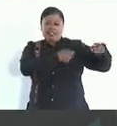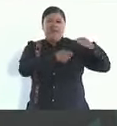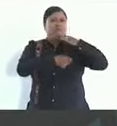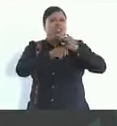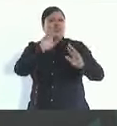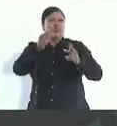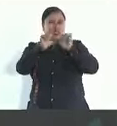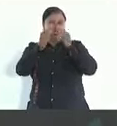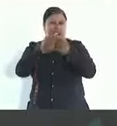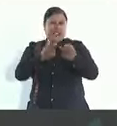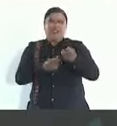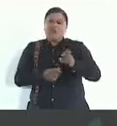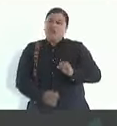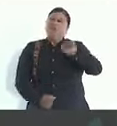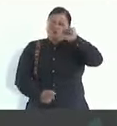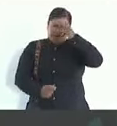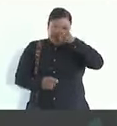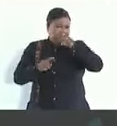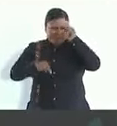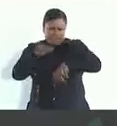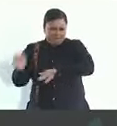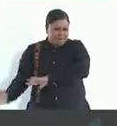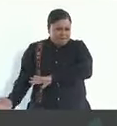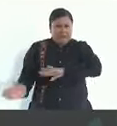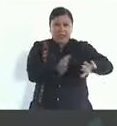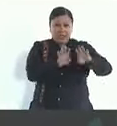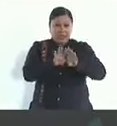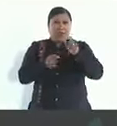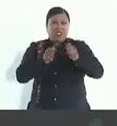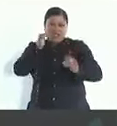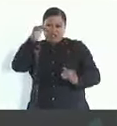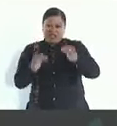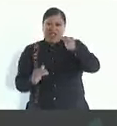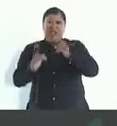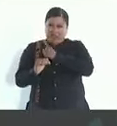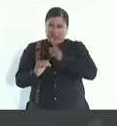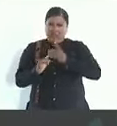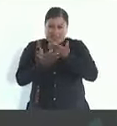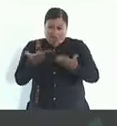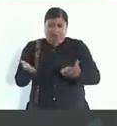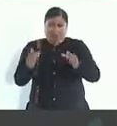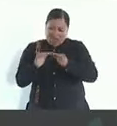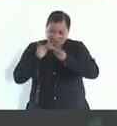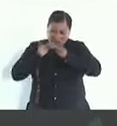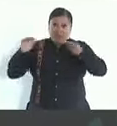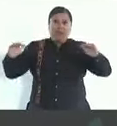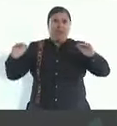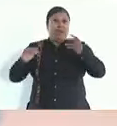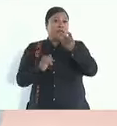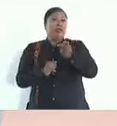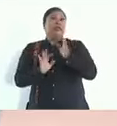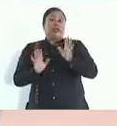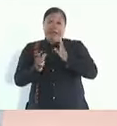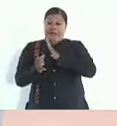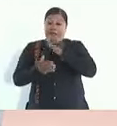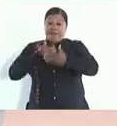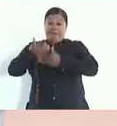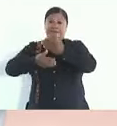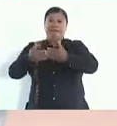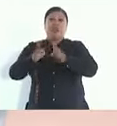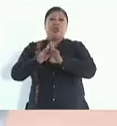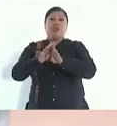que en su ocaso se apartó de los ideales de justicia e igualdad que la generaron y se concentró en